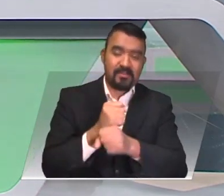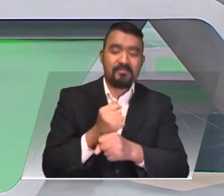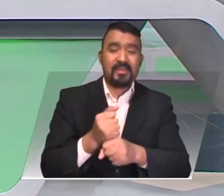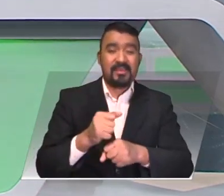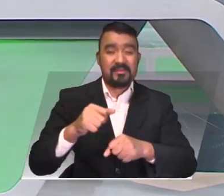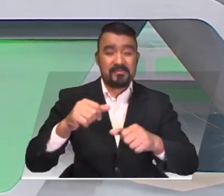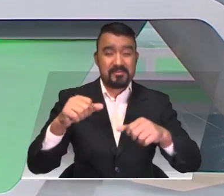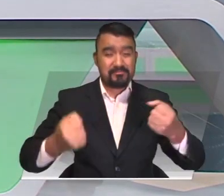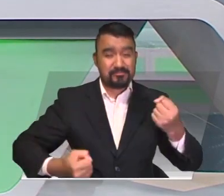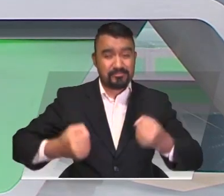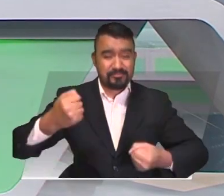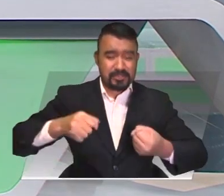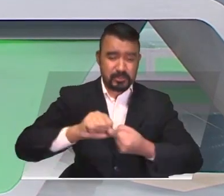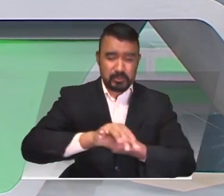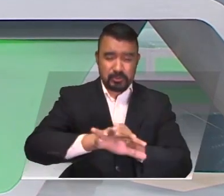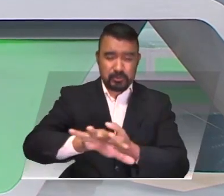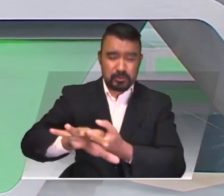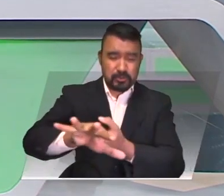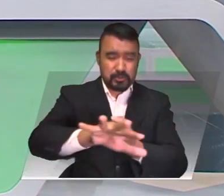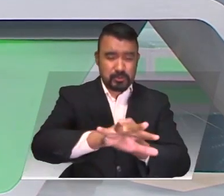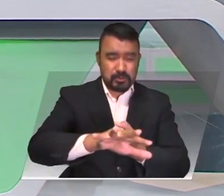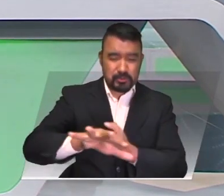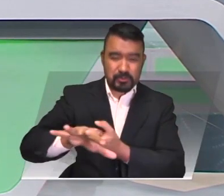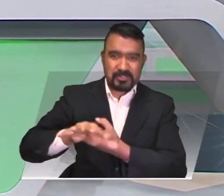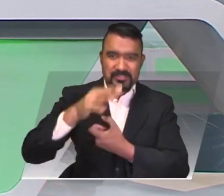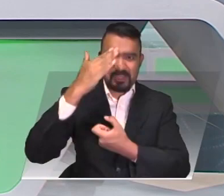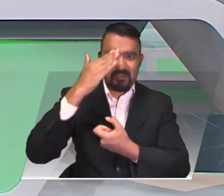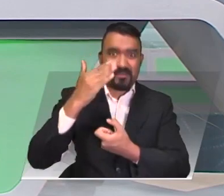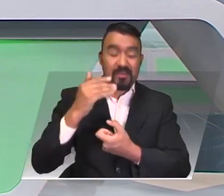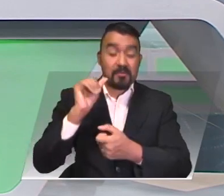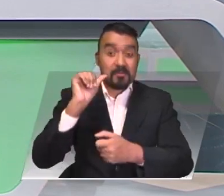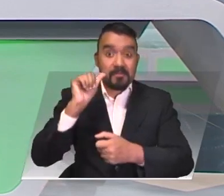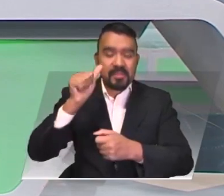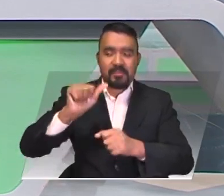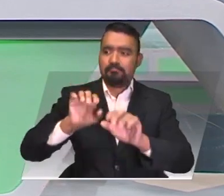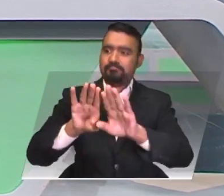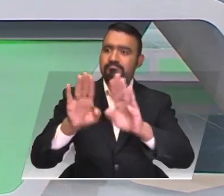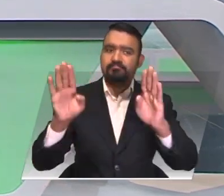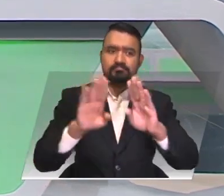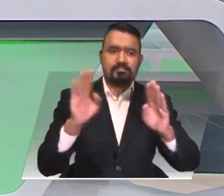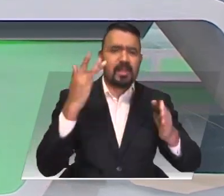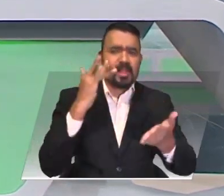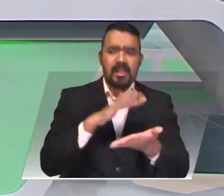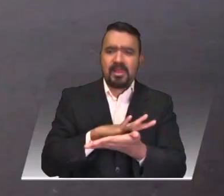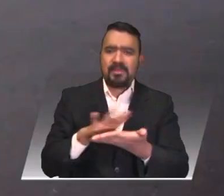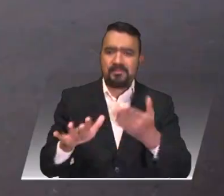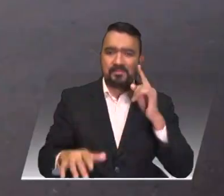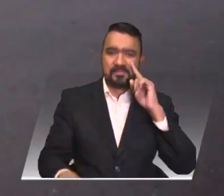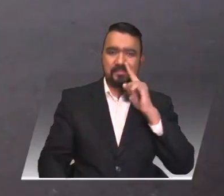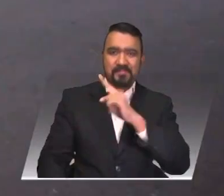con la limpieza, de manera que pudieran esperar a sus clientes con todo listo desde muy temprano.